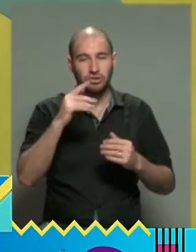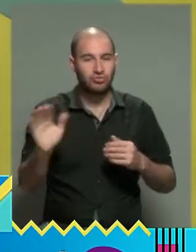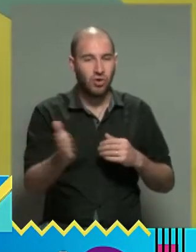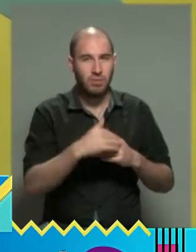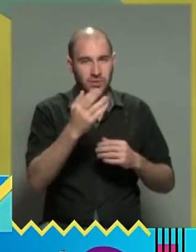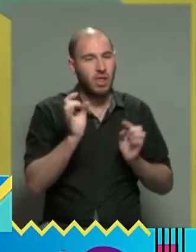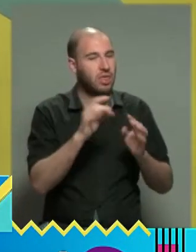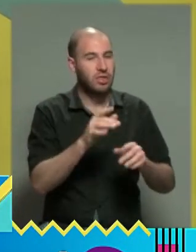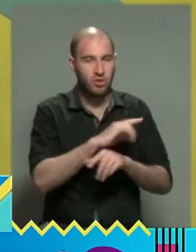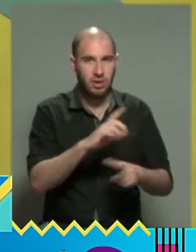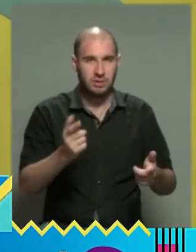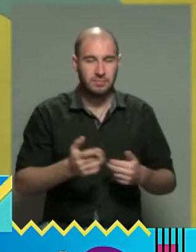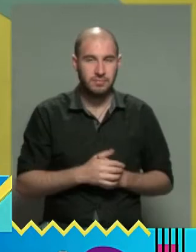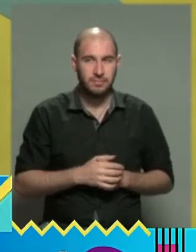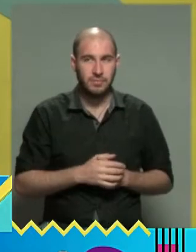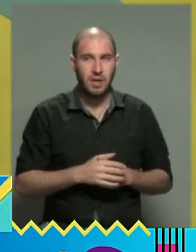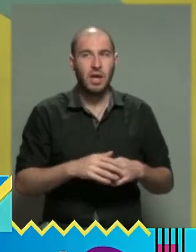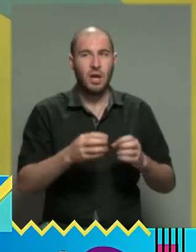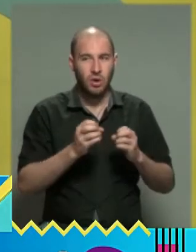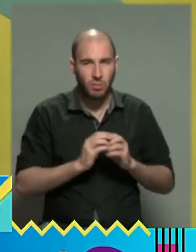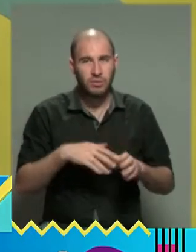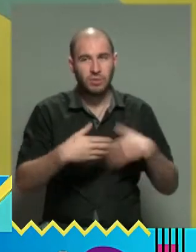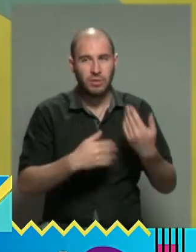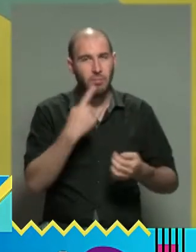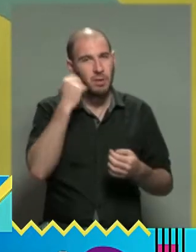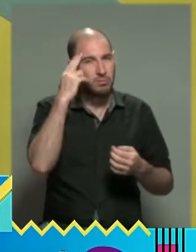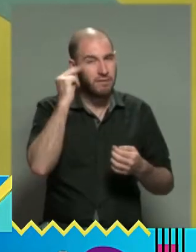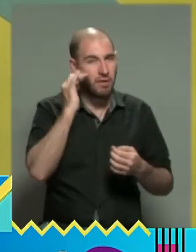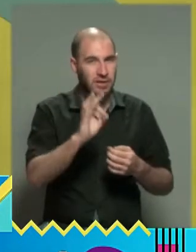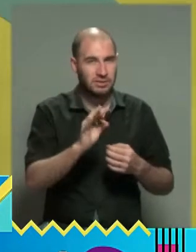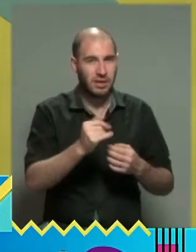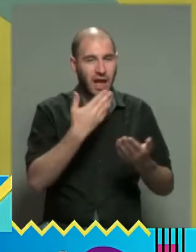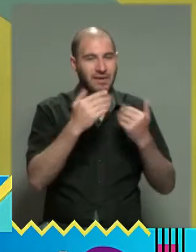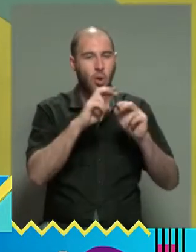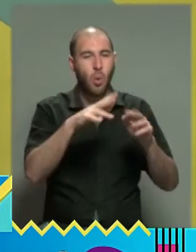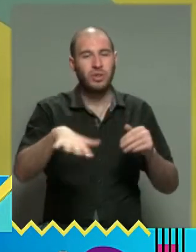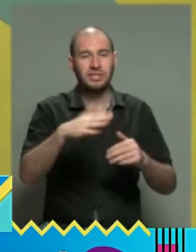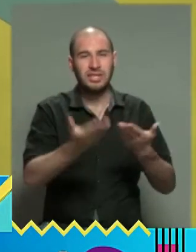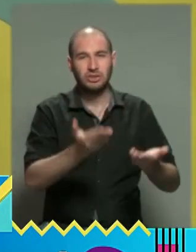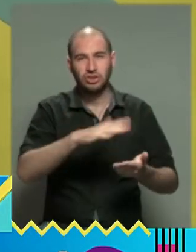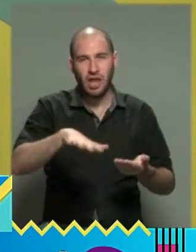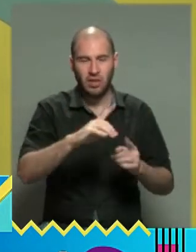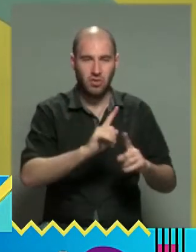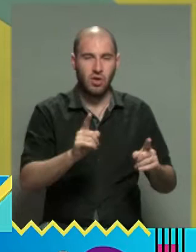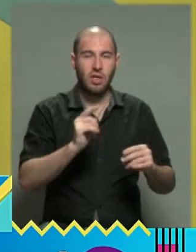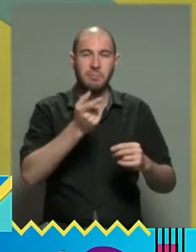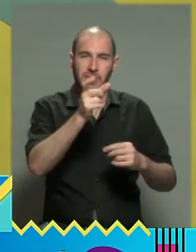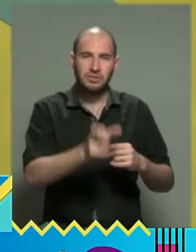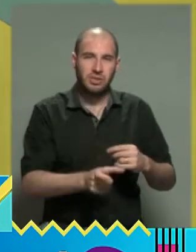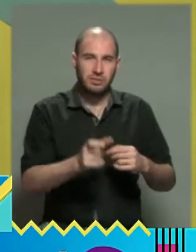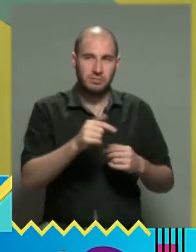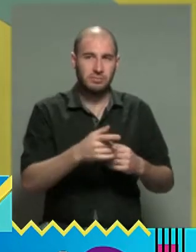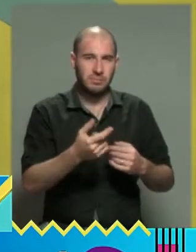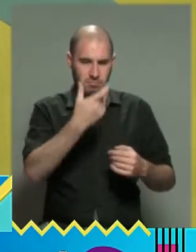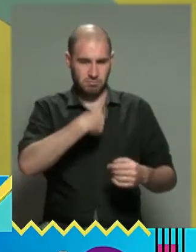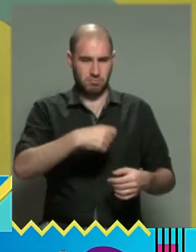nadie lo discute. Se empezó a rediscutir en los 90 no se hablaba de justicia social, sino de que uno tenía esa